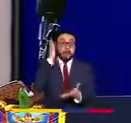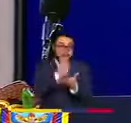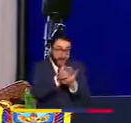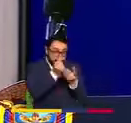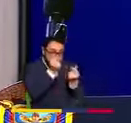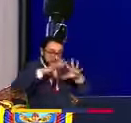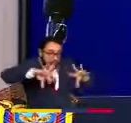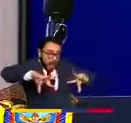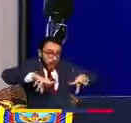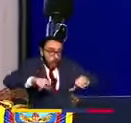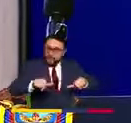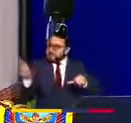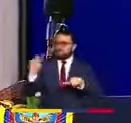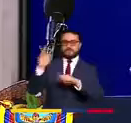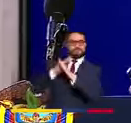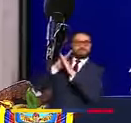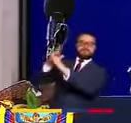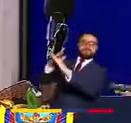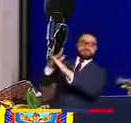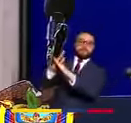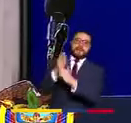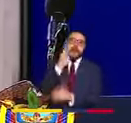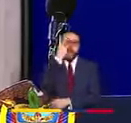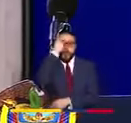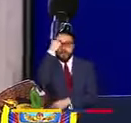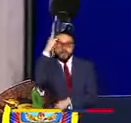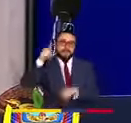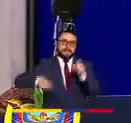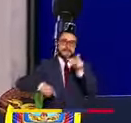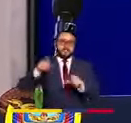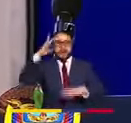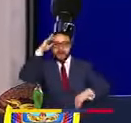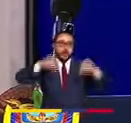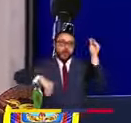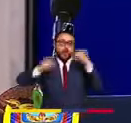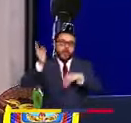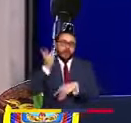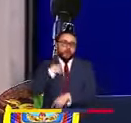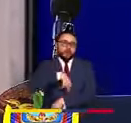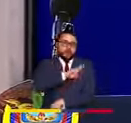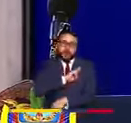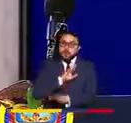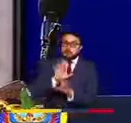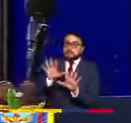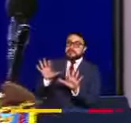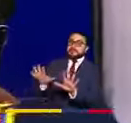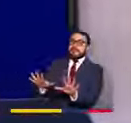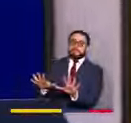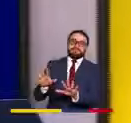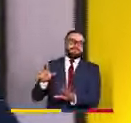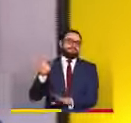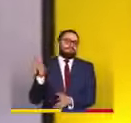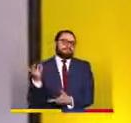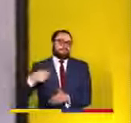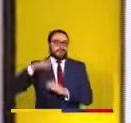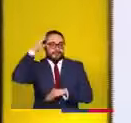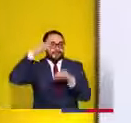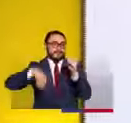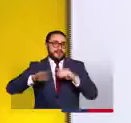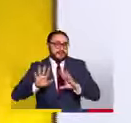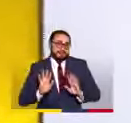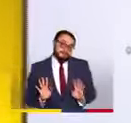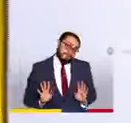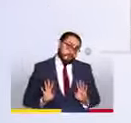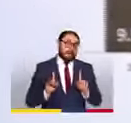dinero, que obviamente hay gente que se opone a que hagamos eso. Pero miren cómo sucede en el periodo